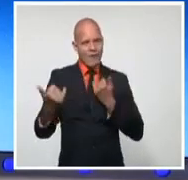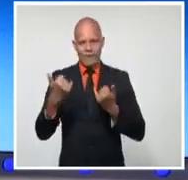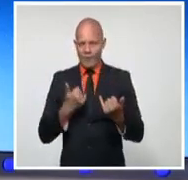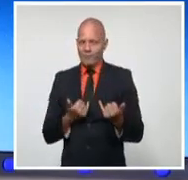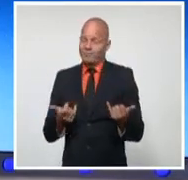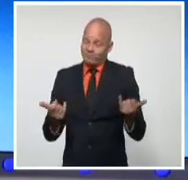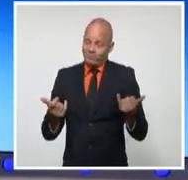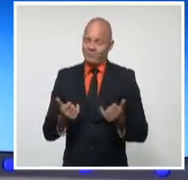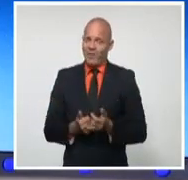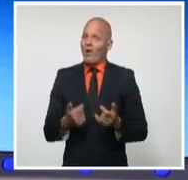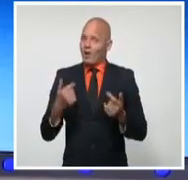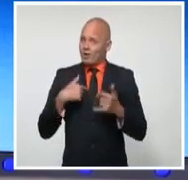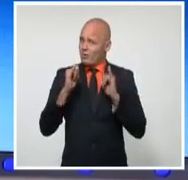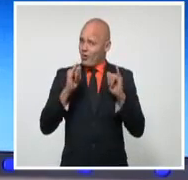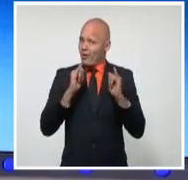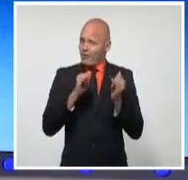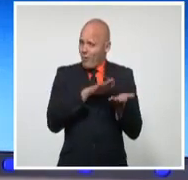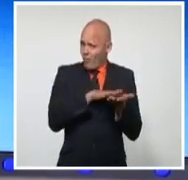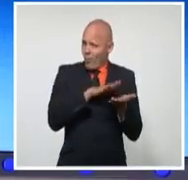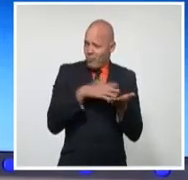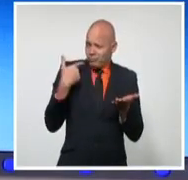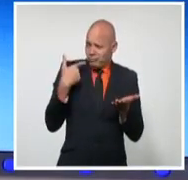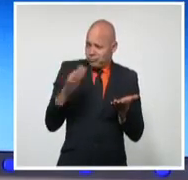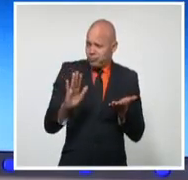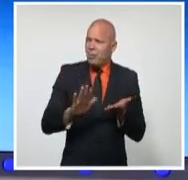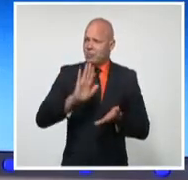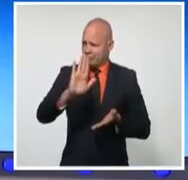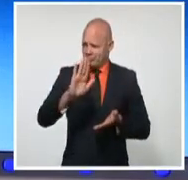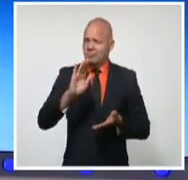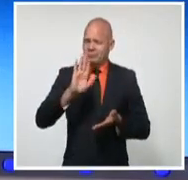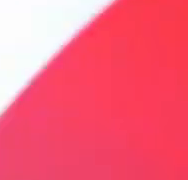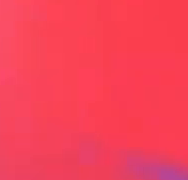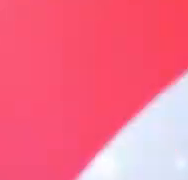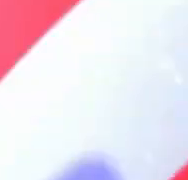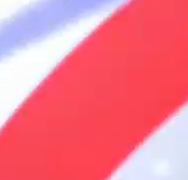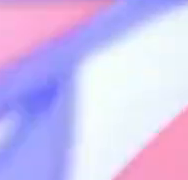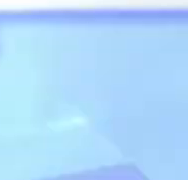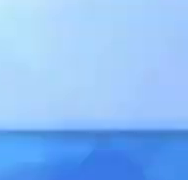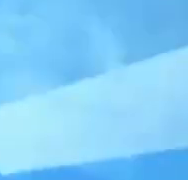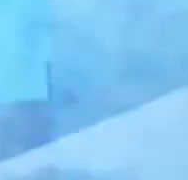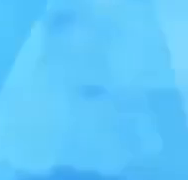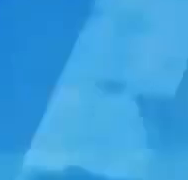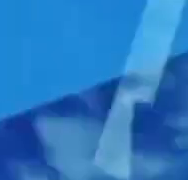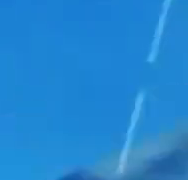tengo mucho más, muchísimo más. Volveré muy pronto. Buenas noches.